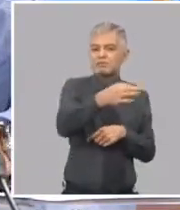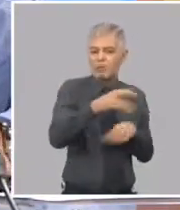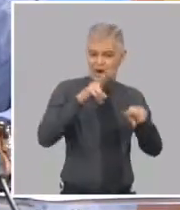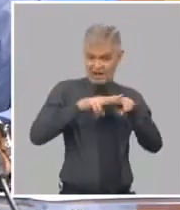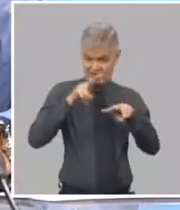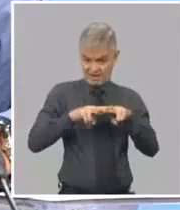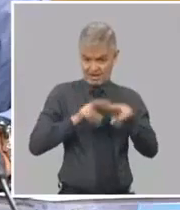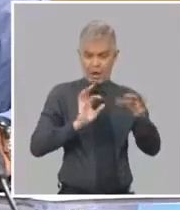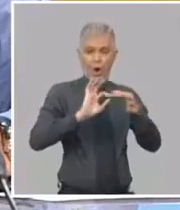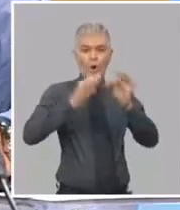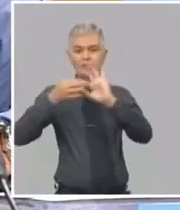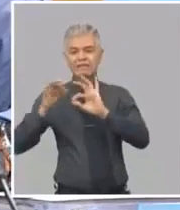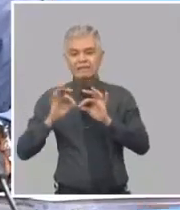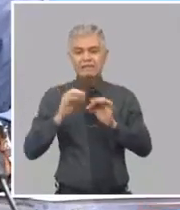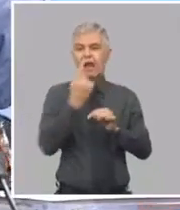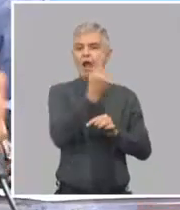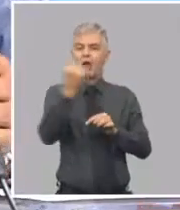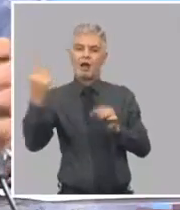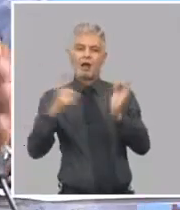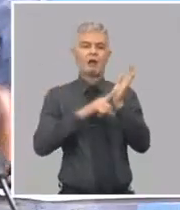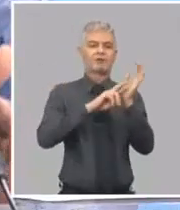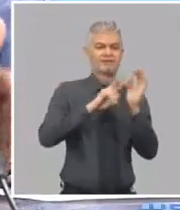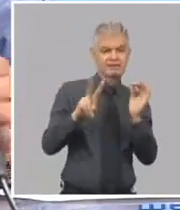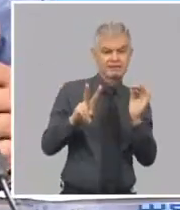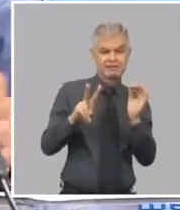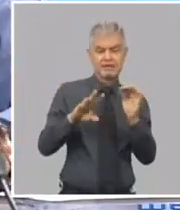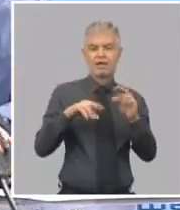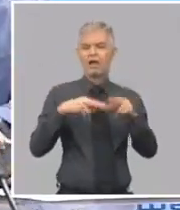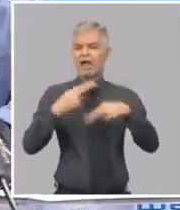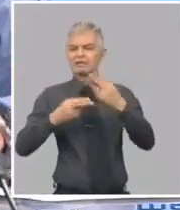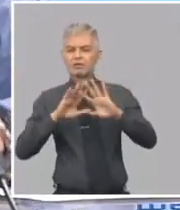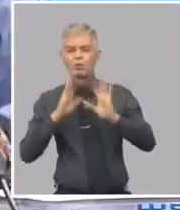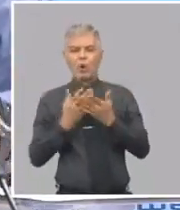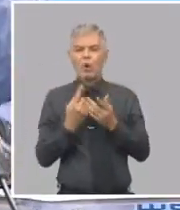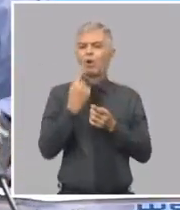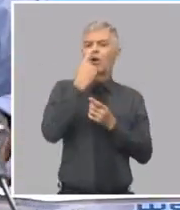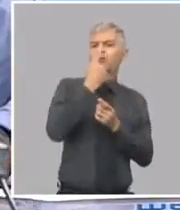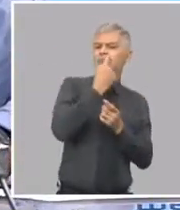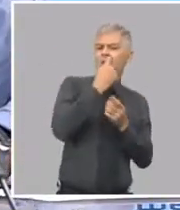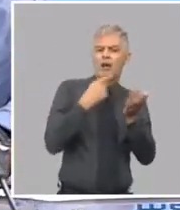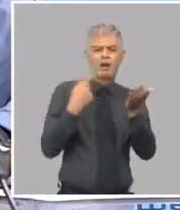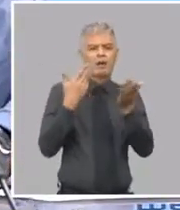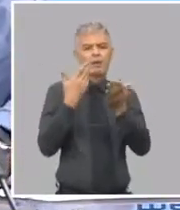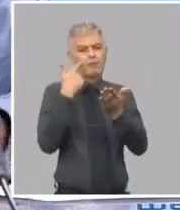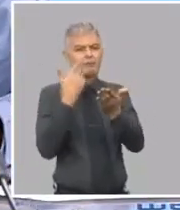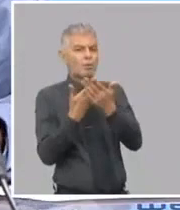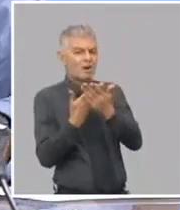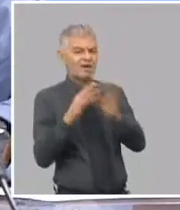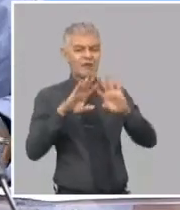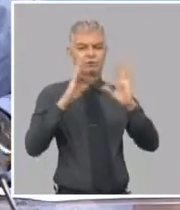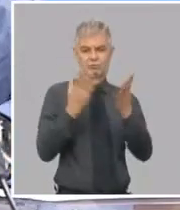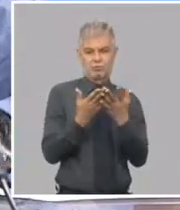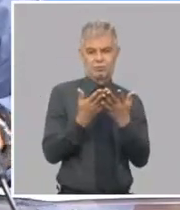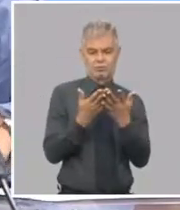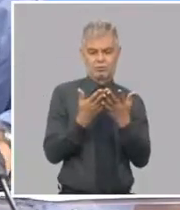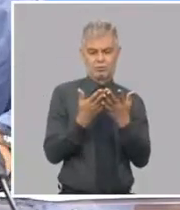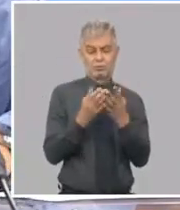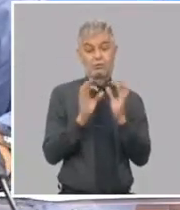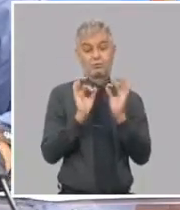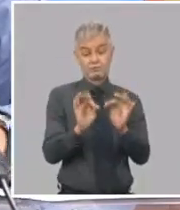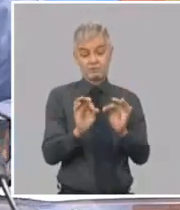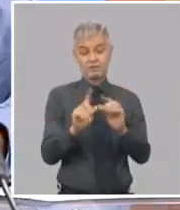coordina con los territorios hacia dónde van los trenes se hace un protocolo sanitario y se han ido haciendo esa transportación que en retorno también